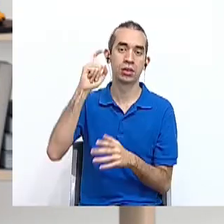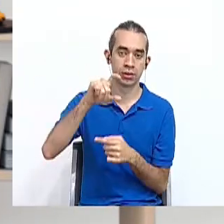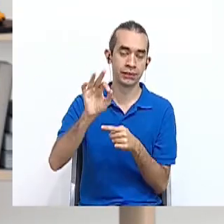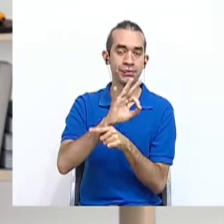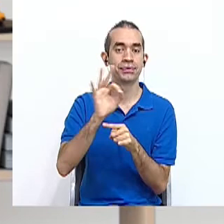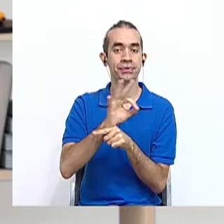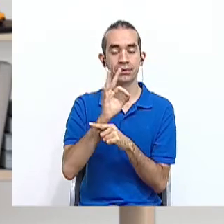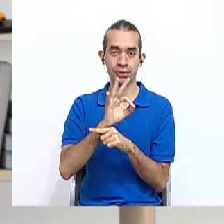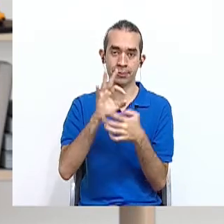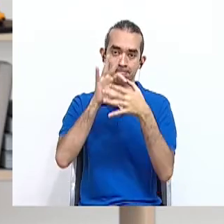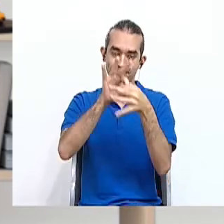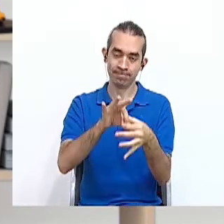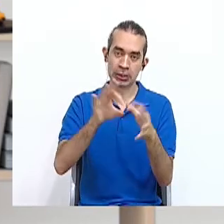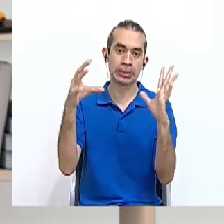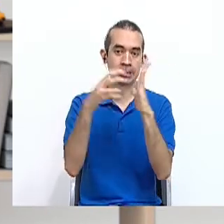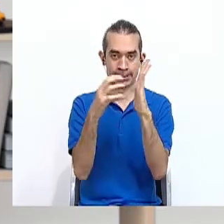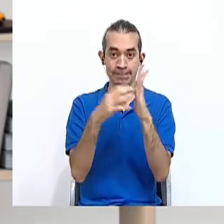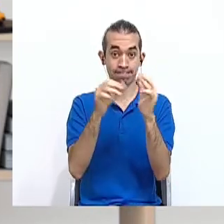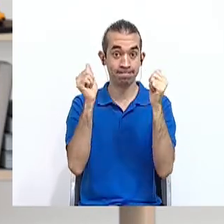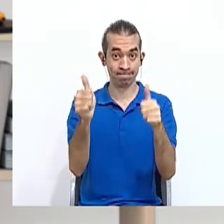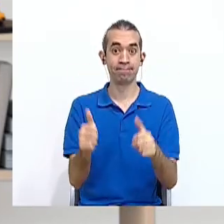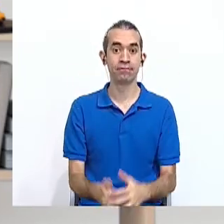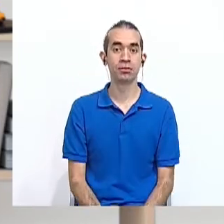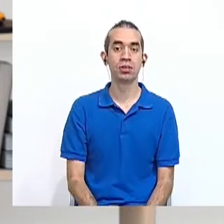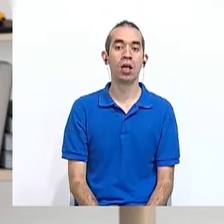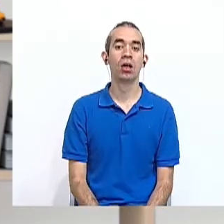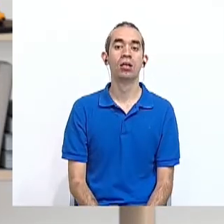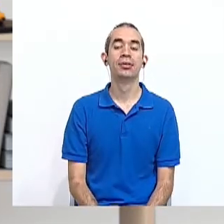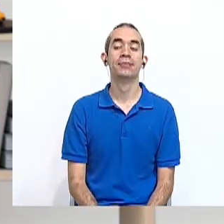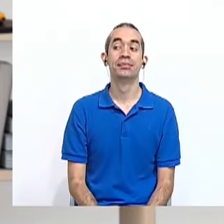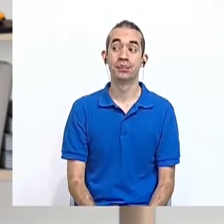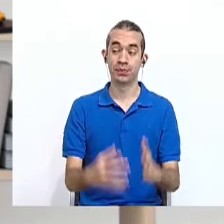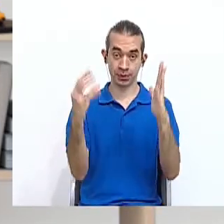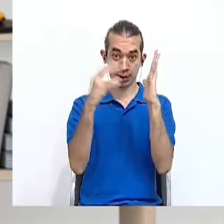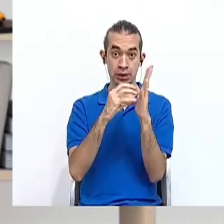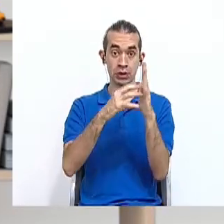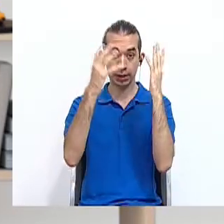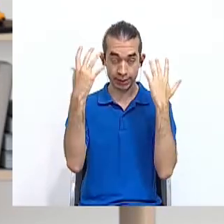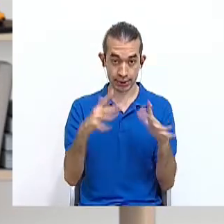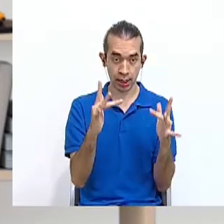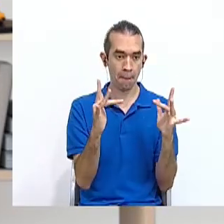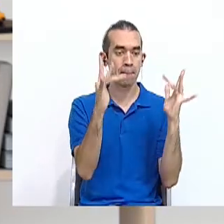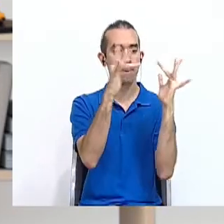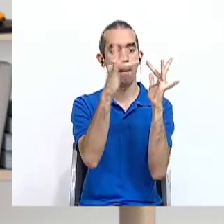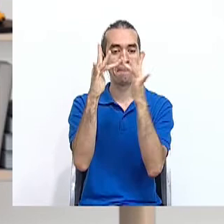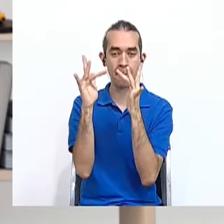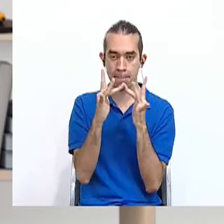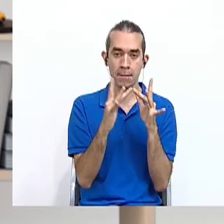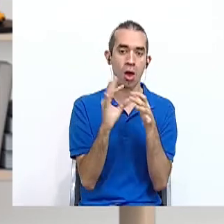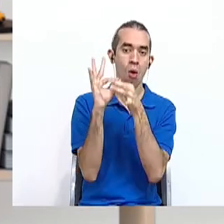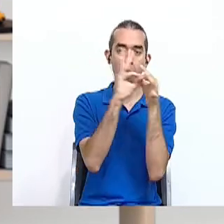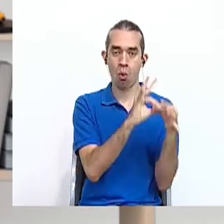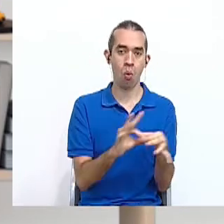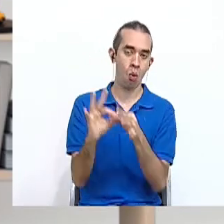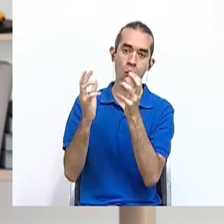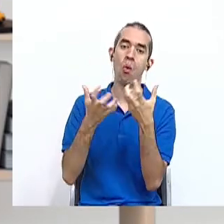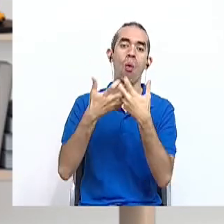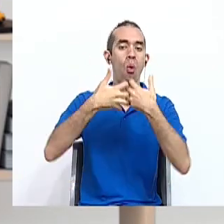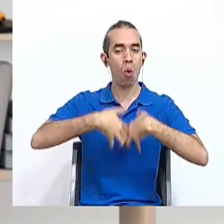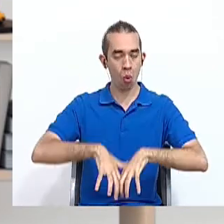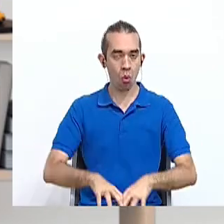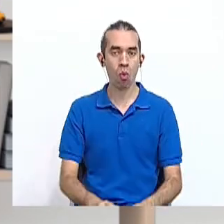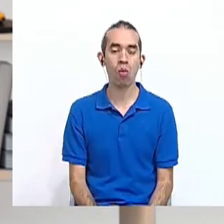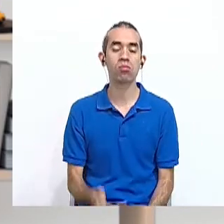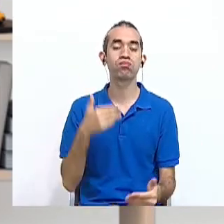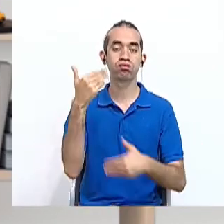función dentro del texto. Muy bien. Luego que tengo el texto ya, con mis conectores, coherente, cohesivo, hago